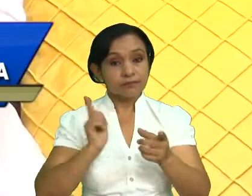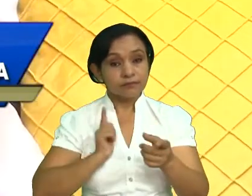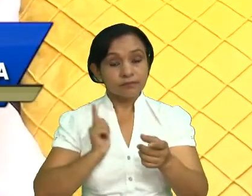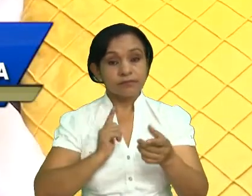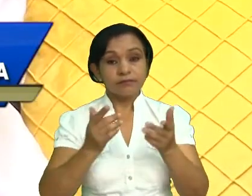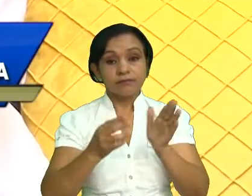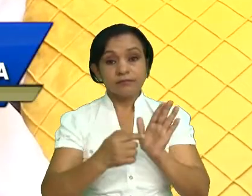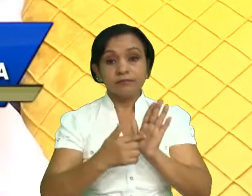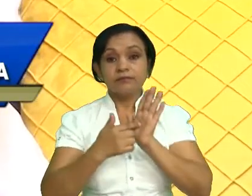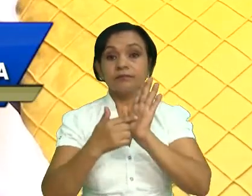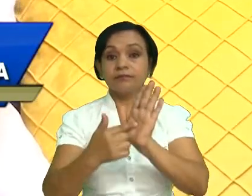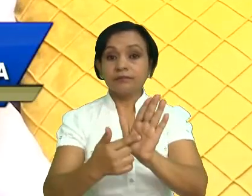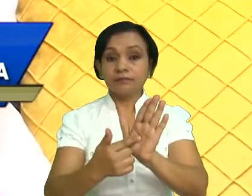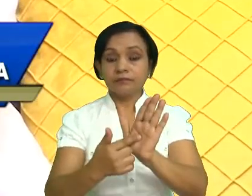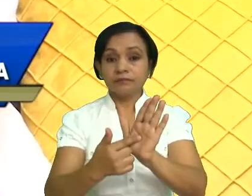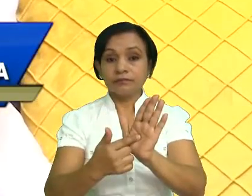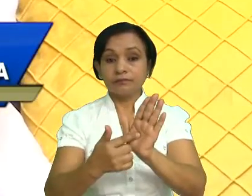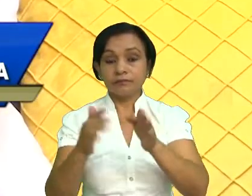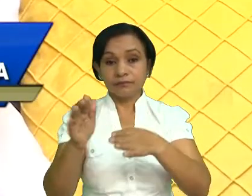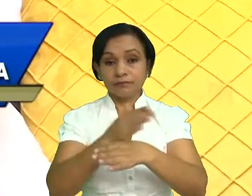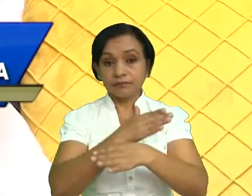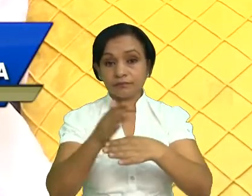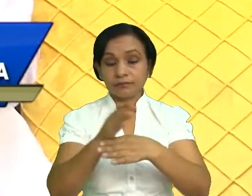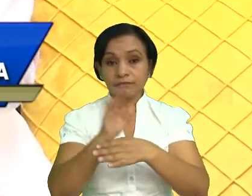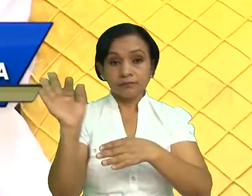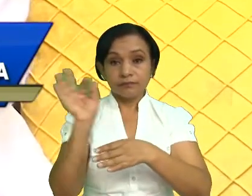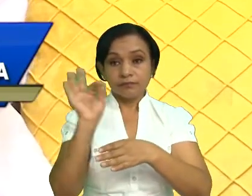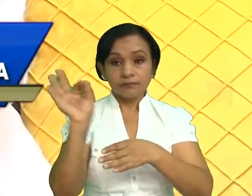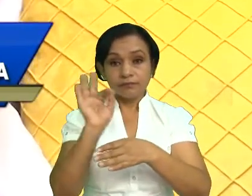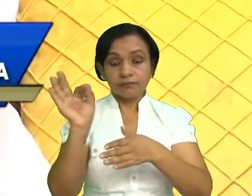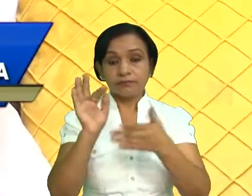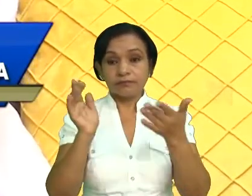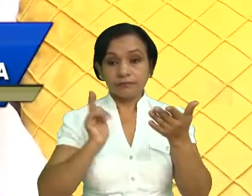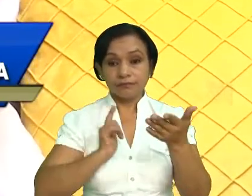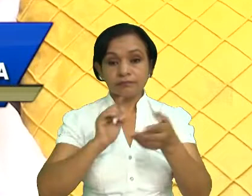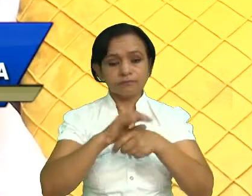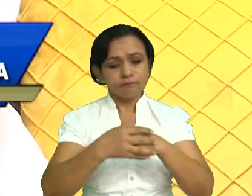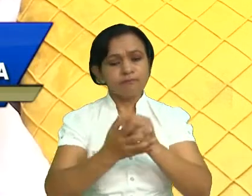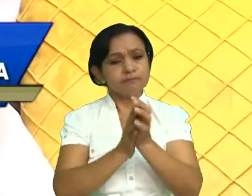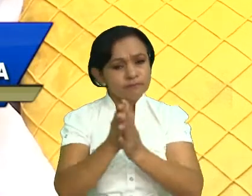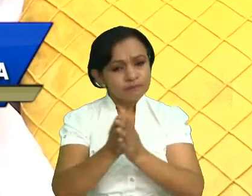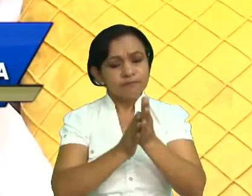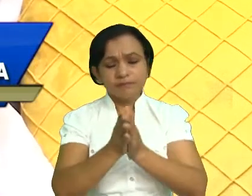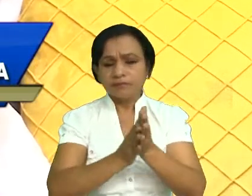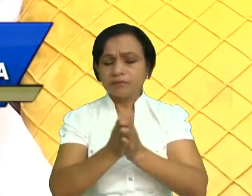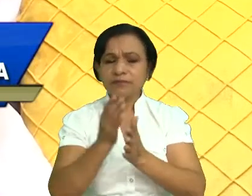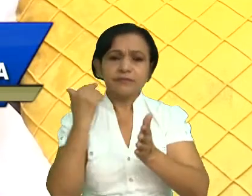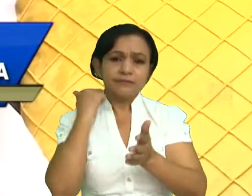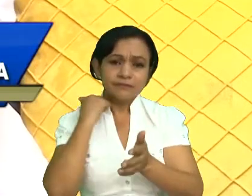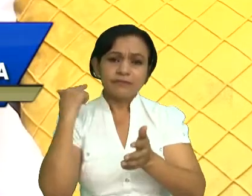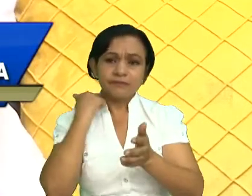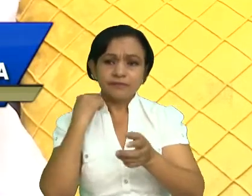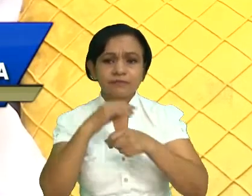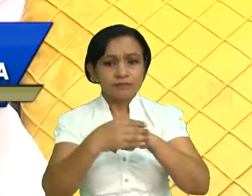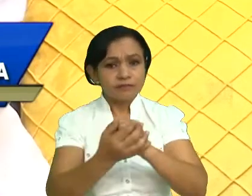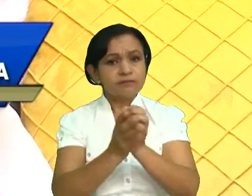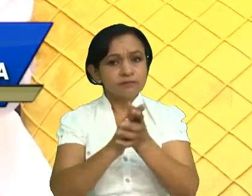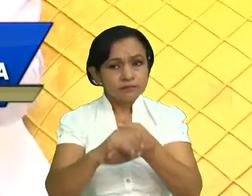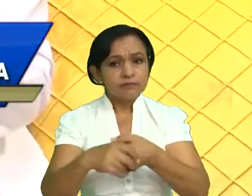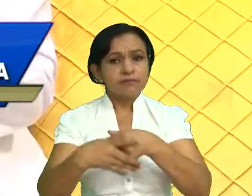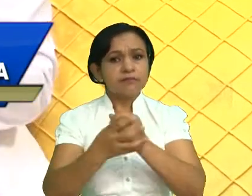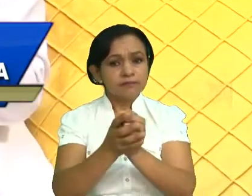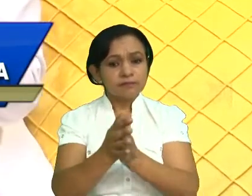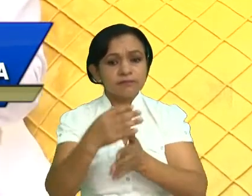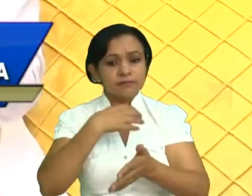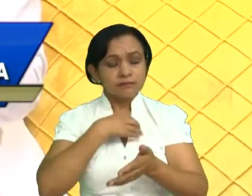las recomendaciones de las medidas de contención, que incluye el lavado de manos frecuente. Yo tengo que tener la